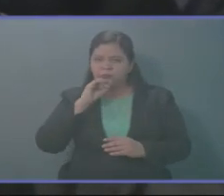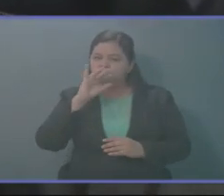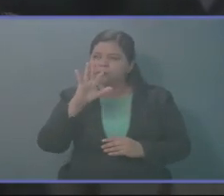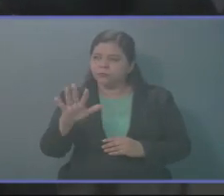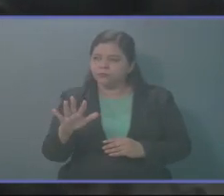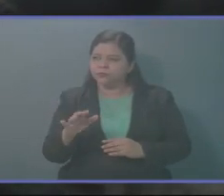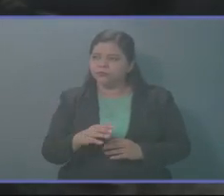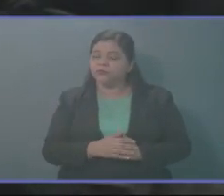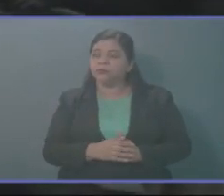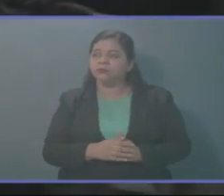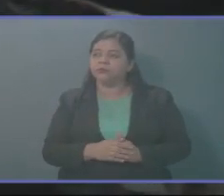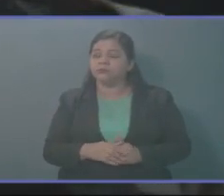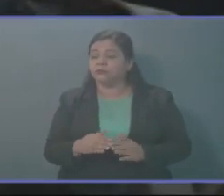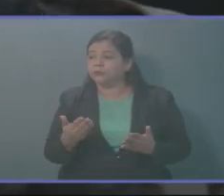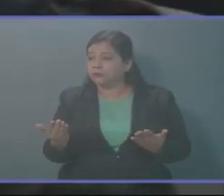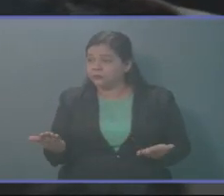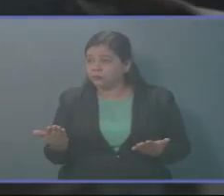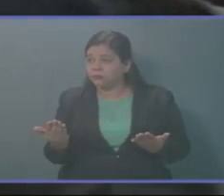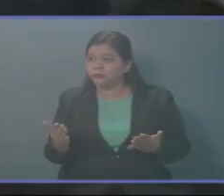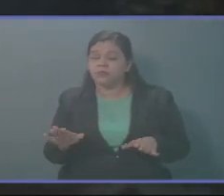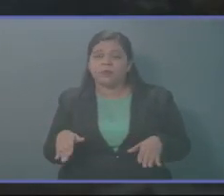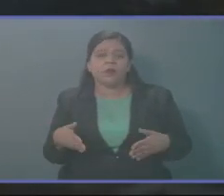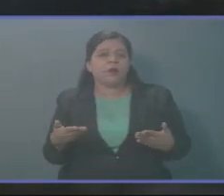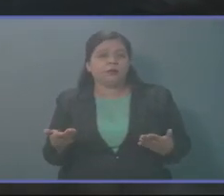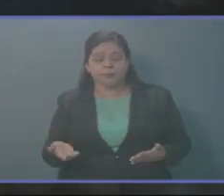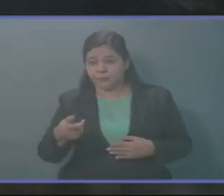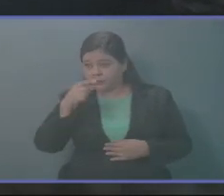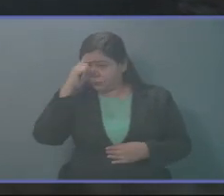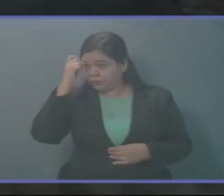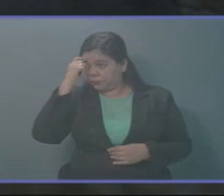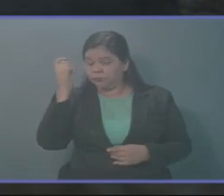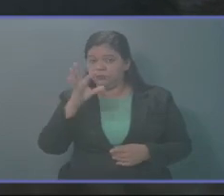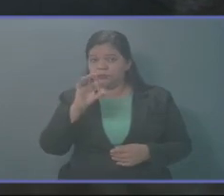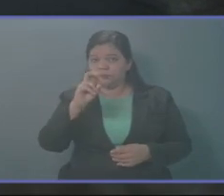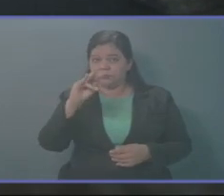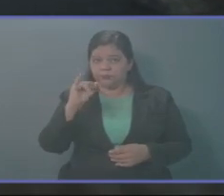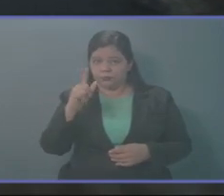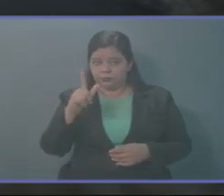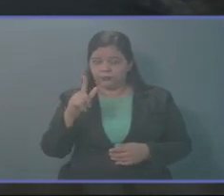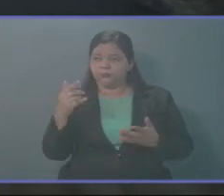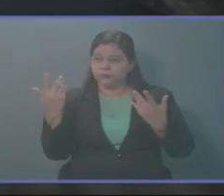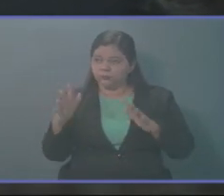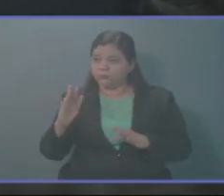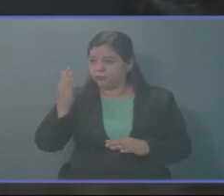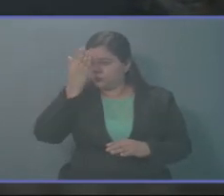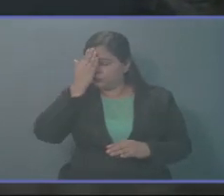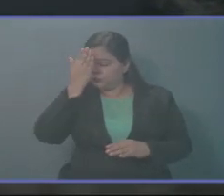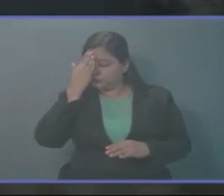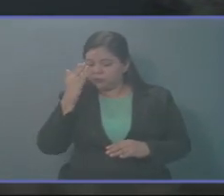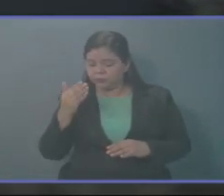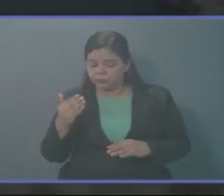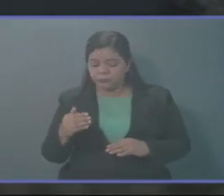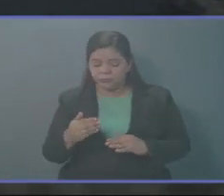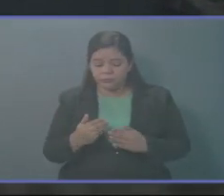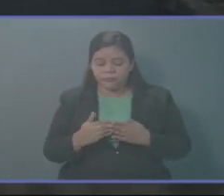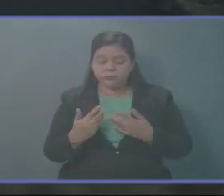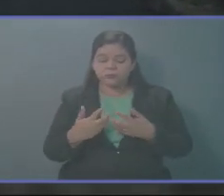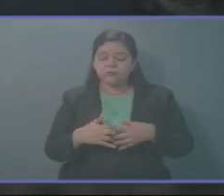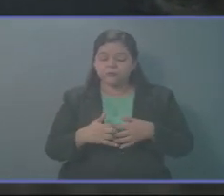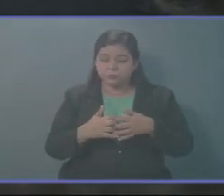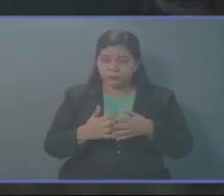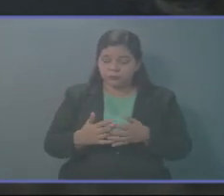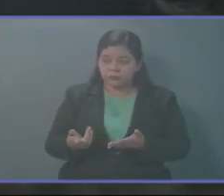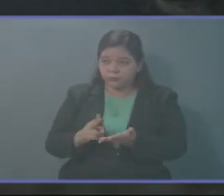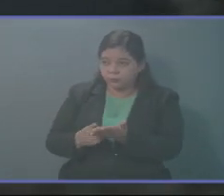de que cómo funciona el FOVIAL, ya sabemos que es a través de estas empresas contratistas que a